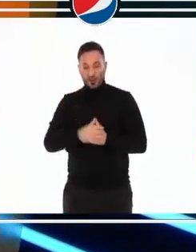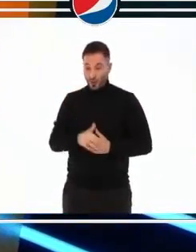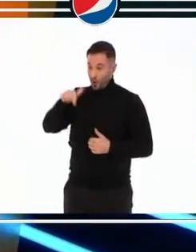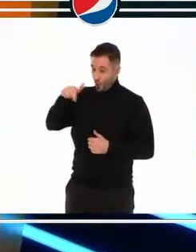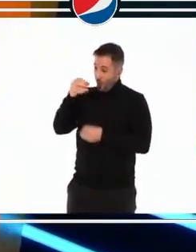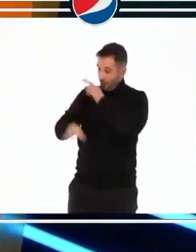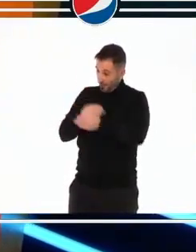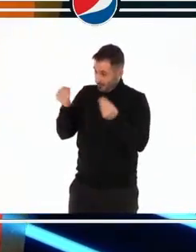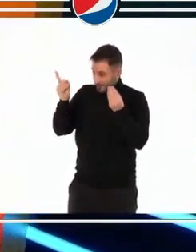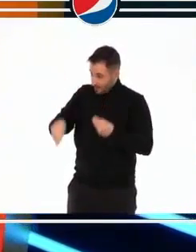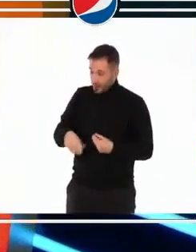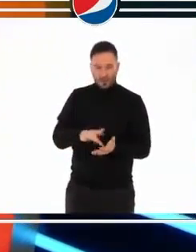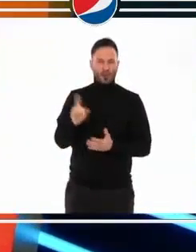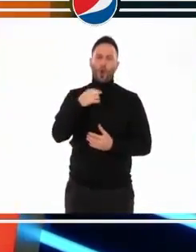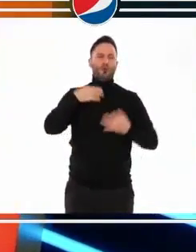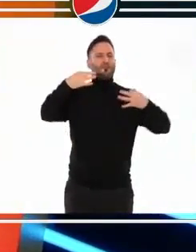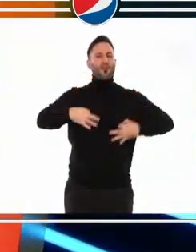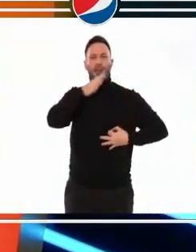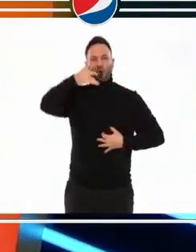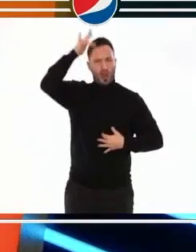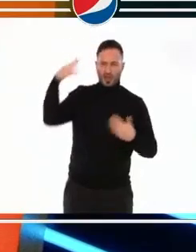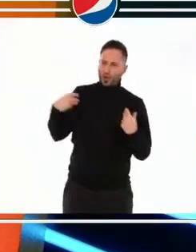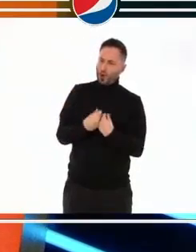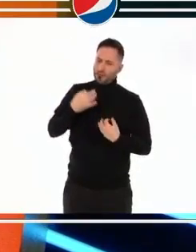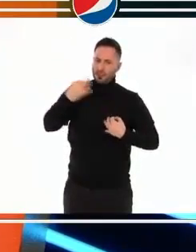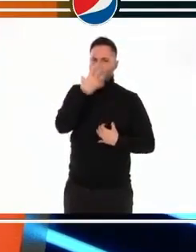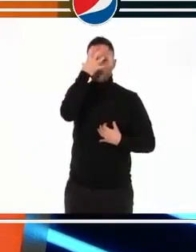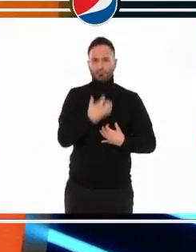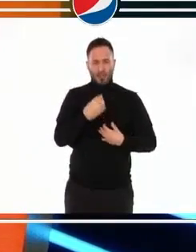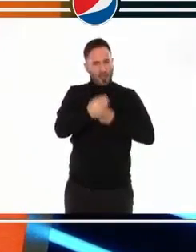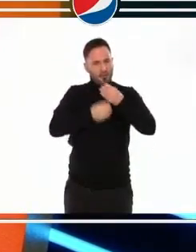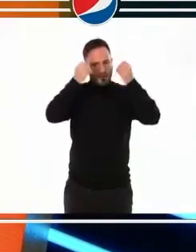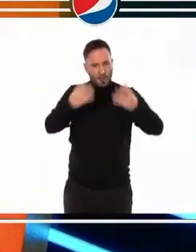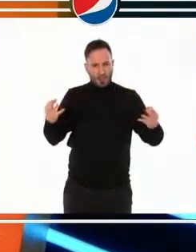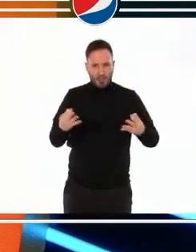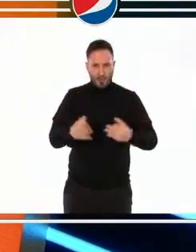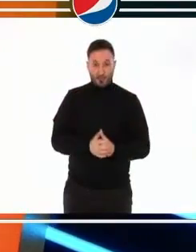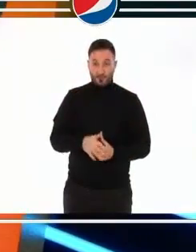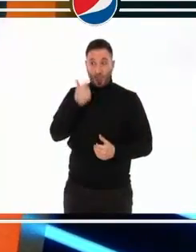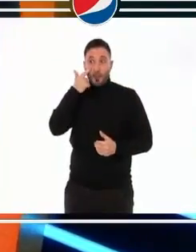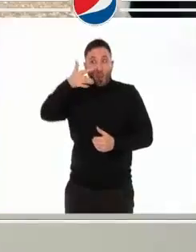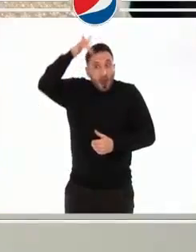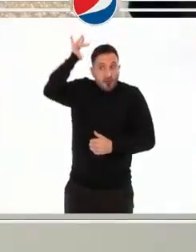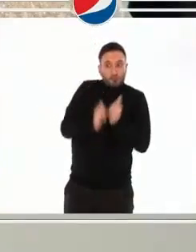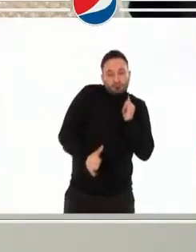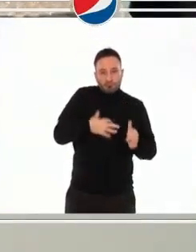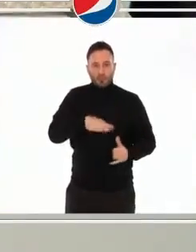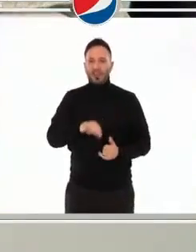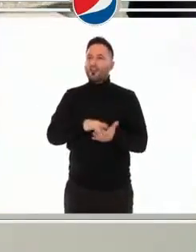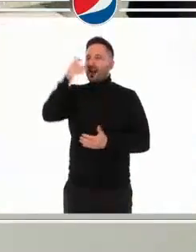viene Anne y Anne Pasto es muy seria y hay que hacerlo bien. Pero bueno, igual metemos la pata, que uno se equivoca. Ramón, 2027,